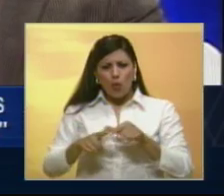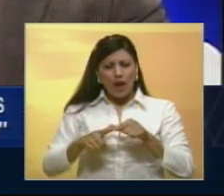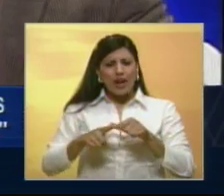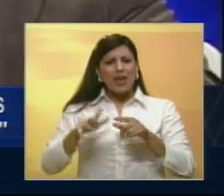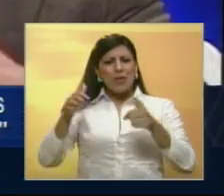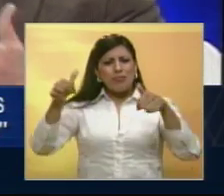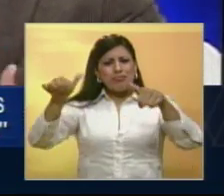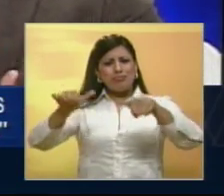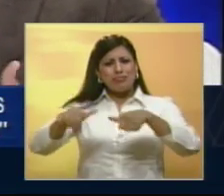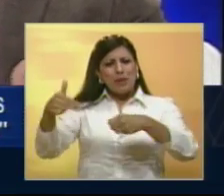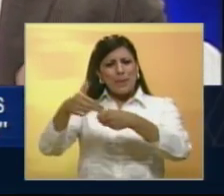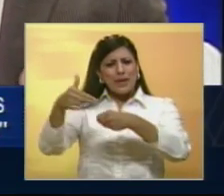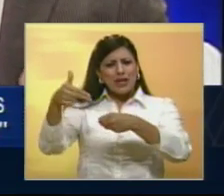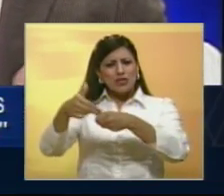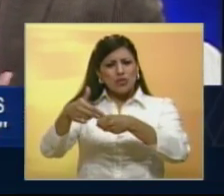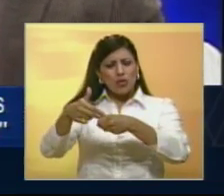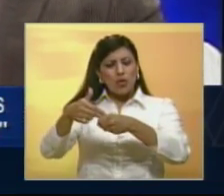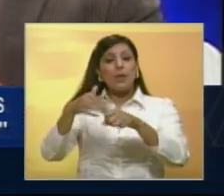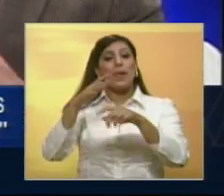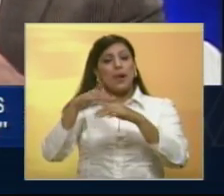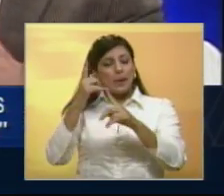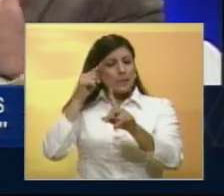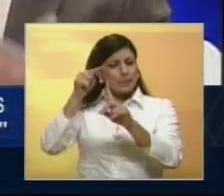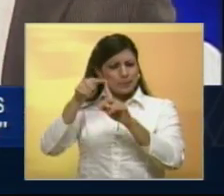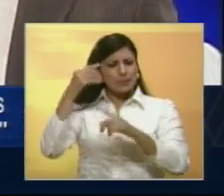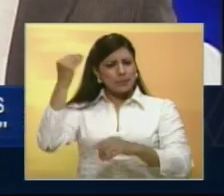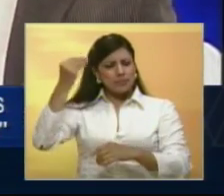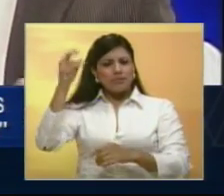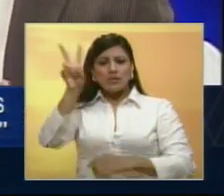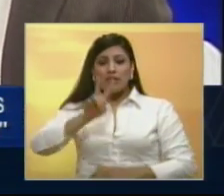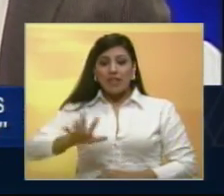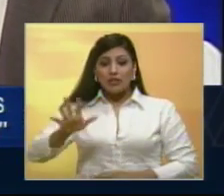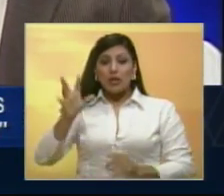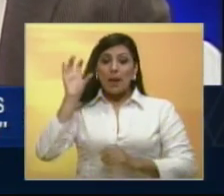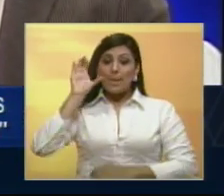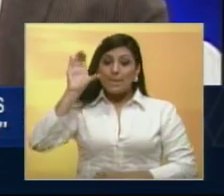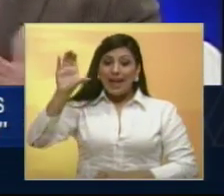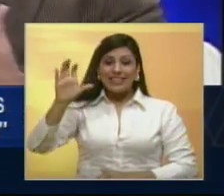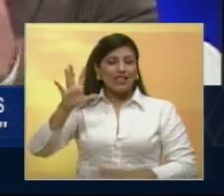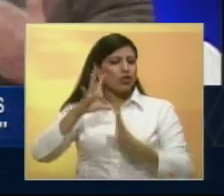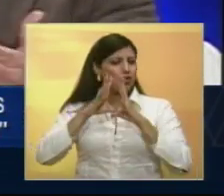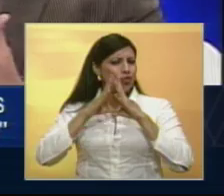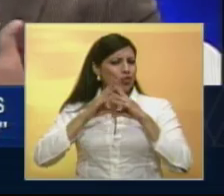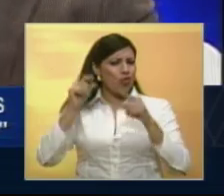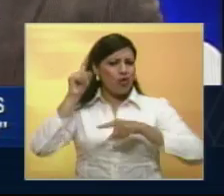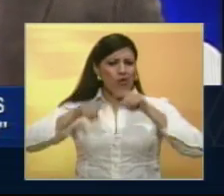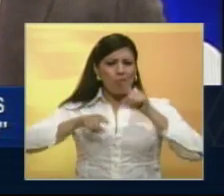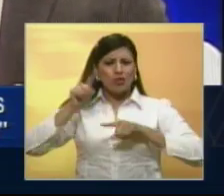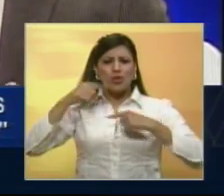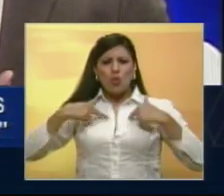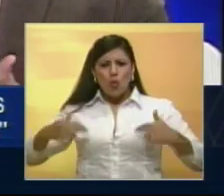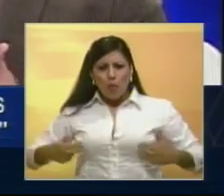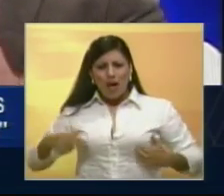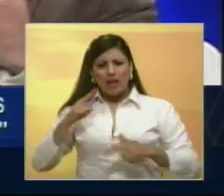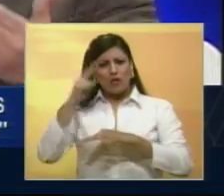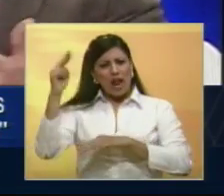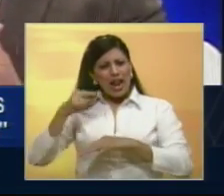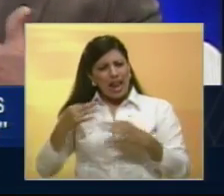ante la caída de los precios del petróleo. Desde su perspectiva, Venezuela es un país que tiene todos los recursos, tanto humanos